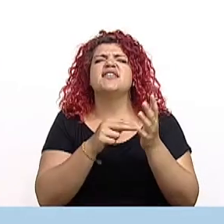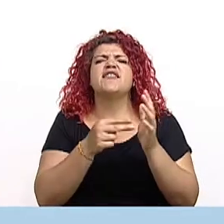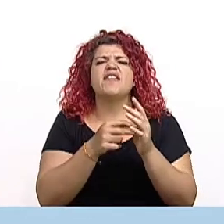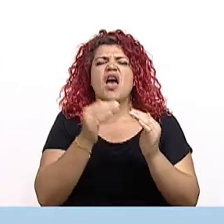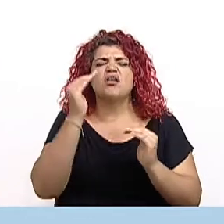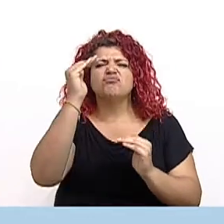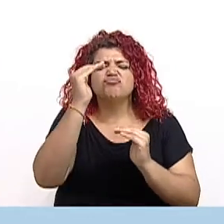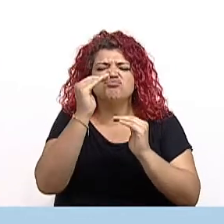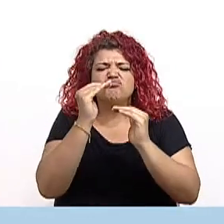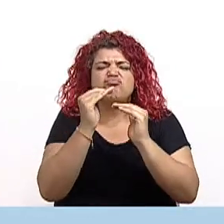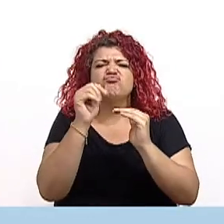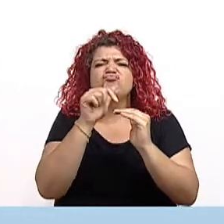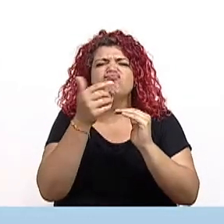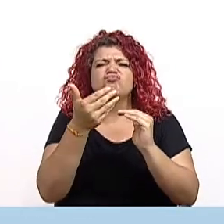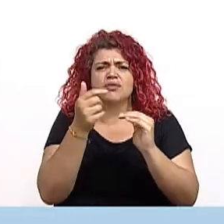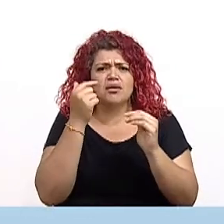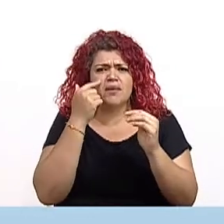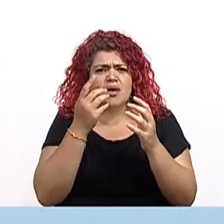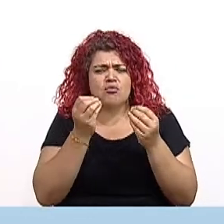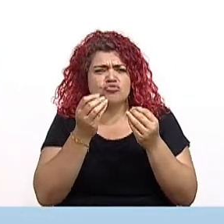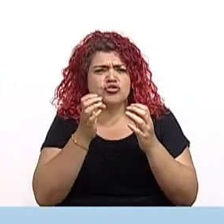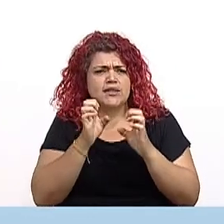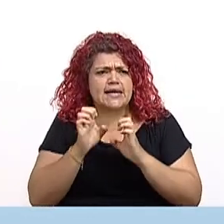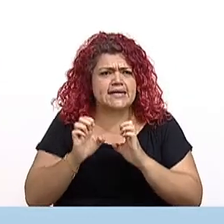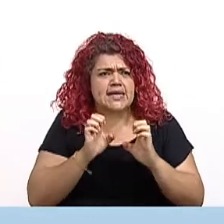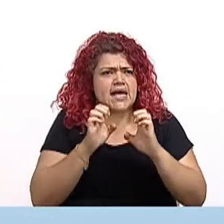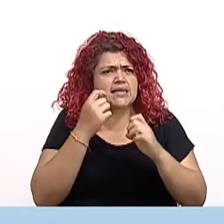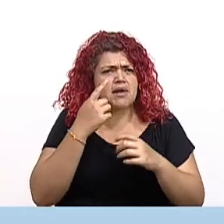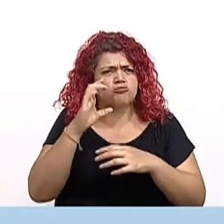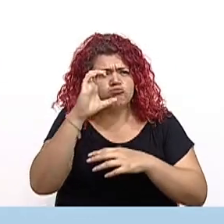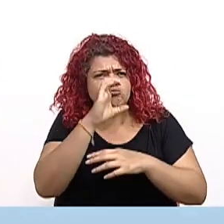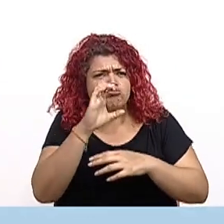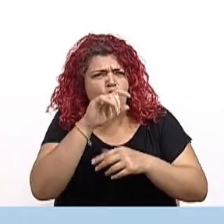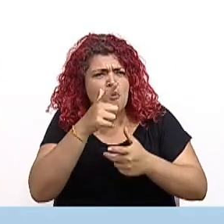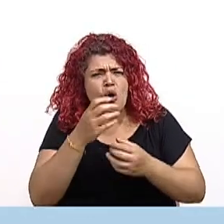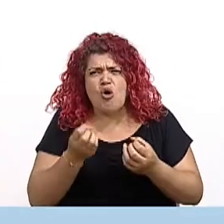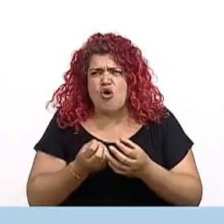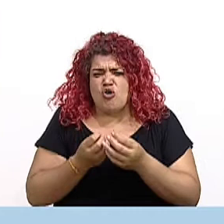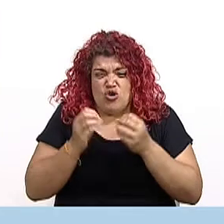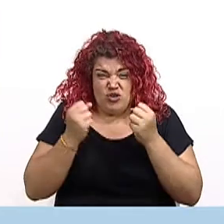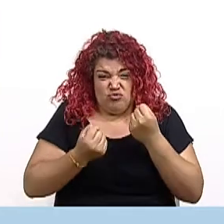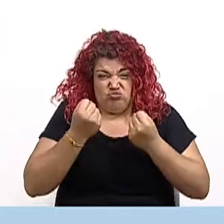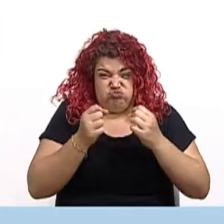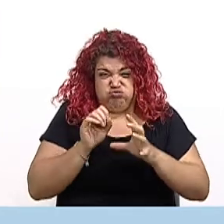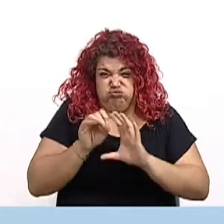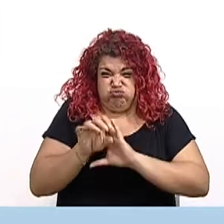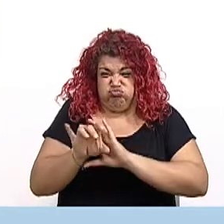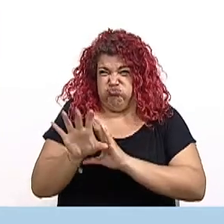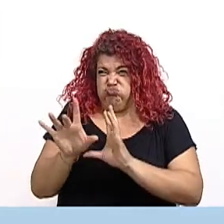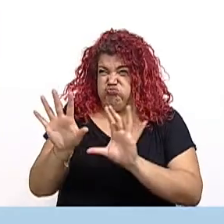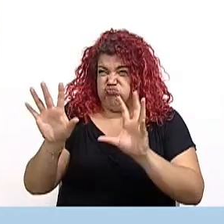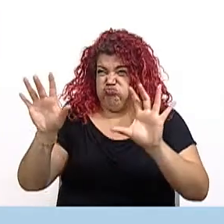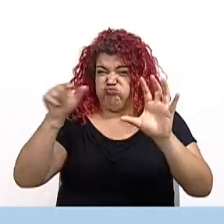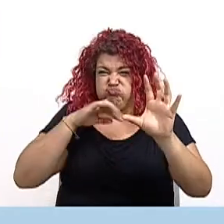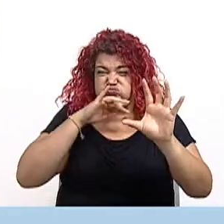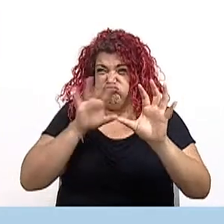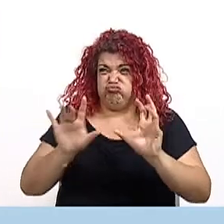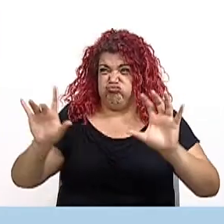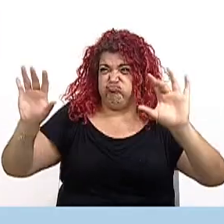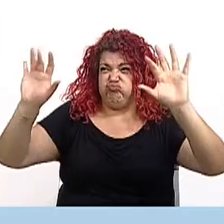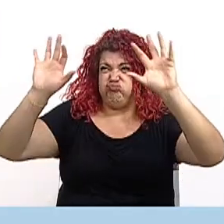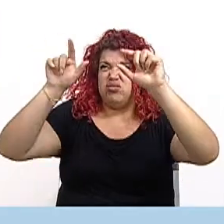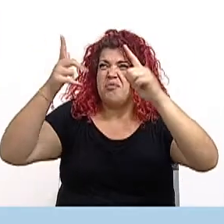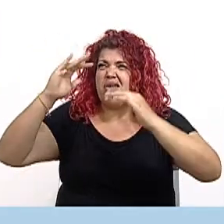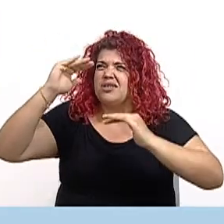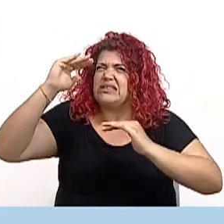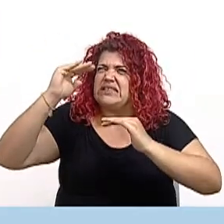La mitigación es un conjunto de estrategias para poder reducir las emisiones de gases de efecto invernadero y poder reducir así también